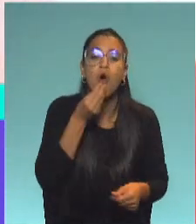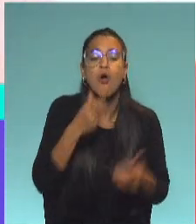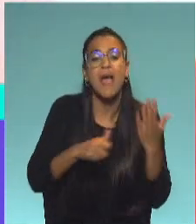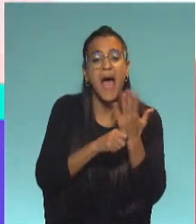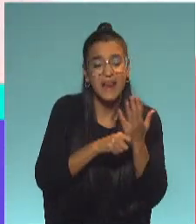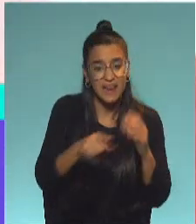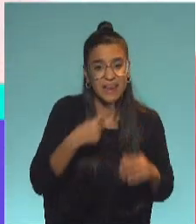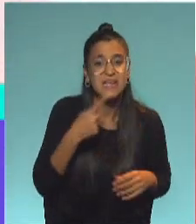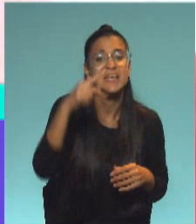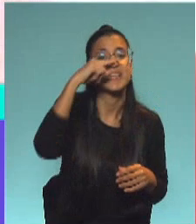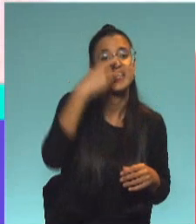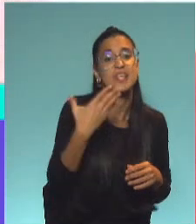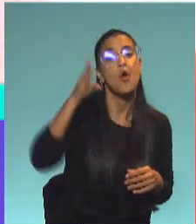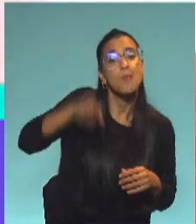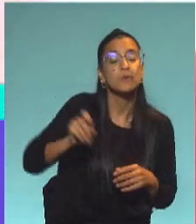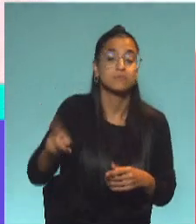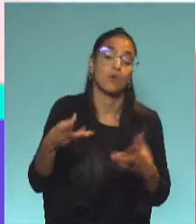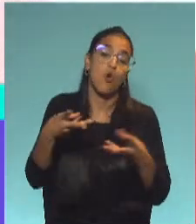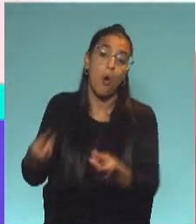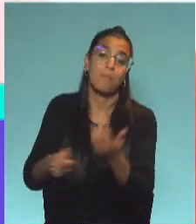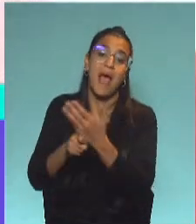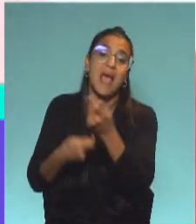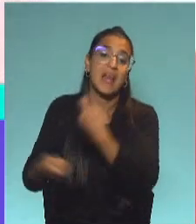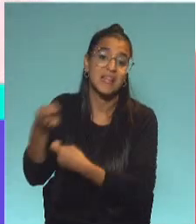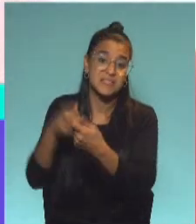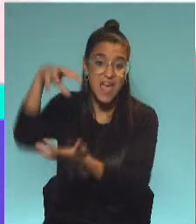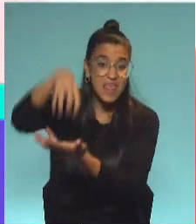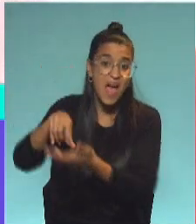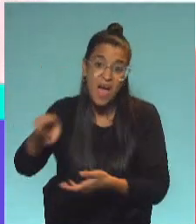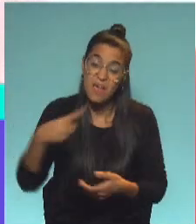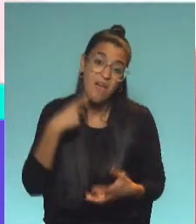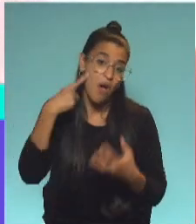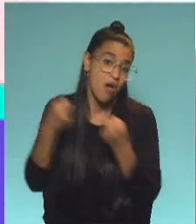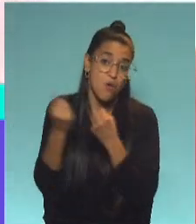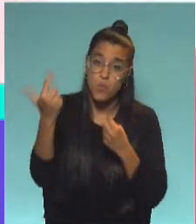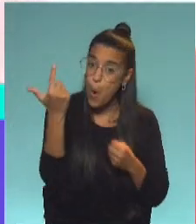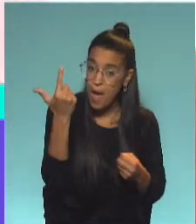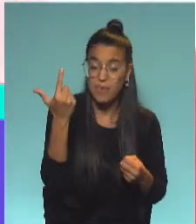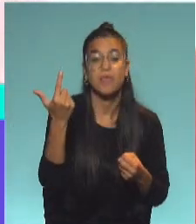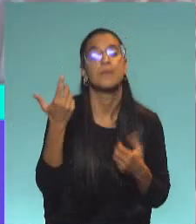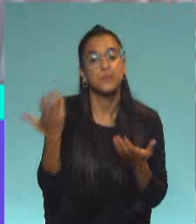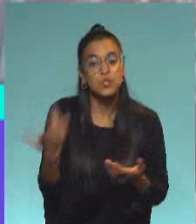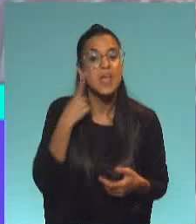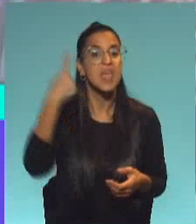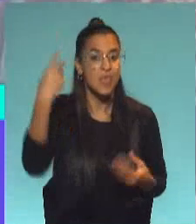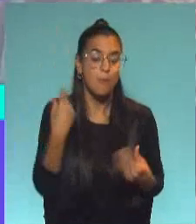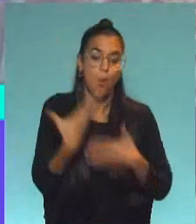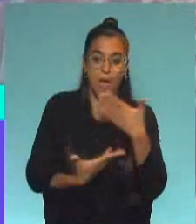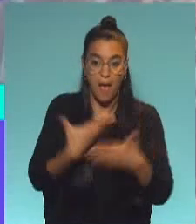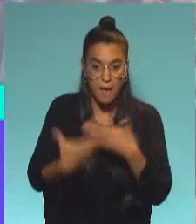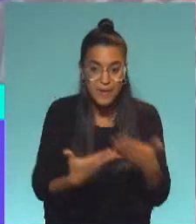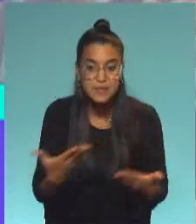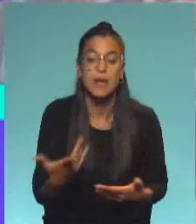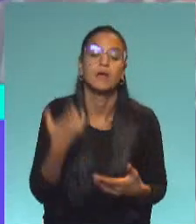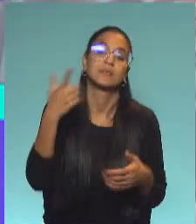el 75%, es en carnicerías. Claro, allí no hay ningún acuerdo. Entonces la idea es poder avanzar